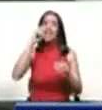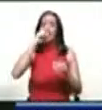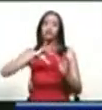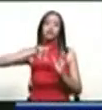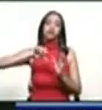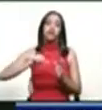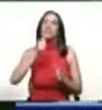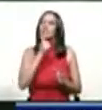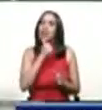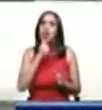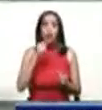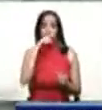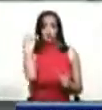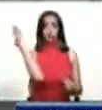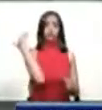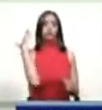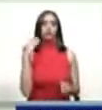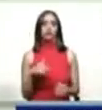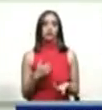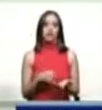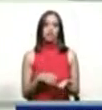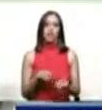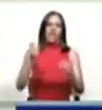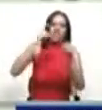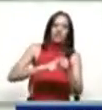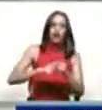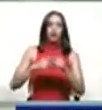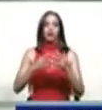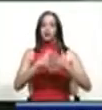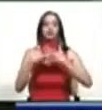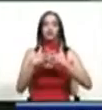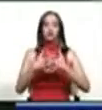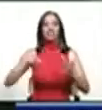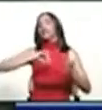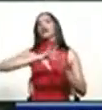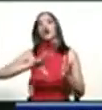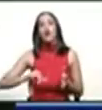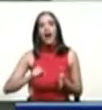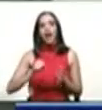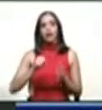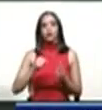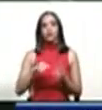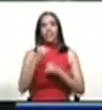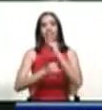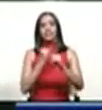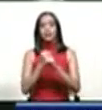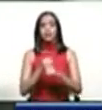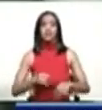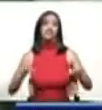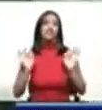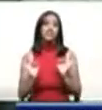La burguesía, arrastrada al imperialismo, se llevaron las transnacionales. Nada más ni nada